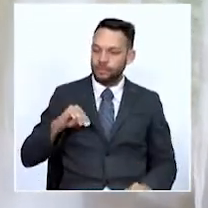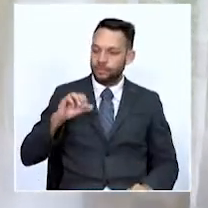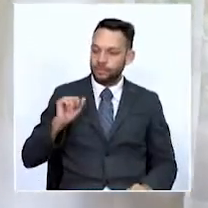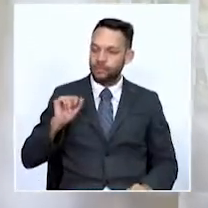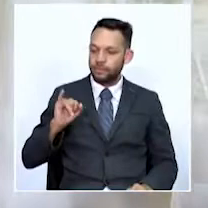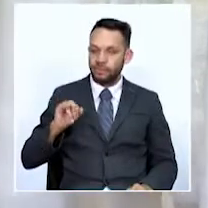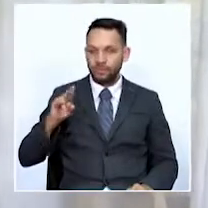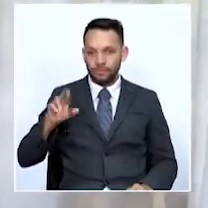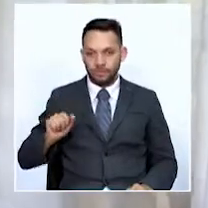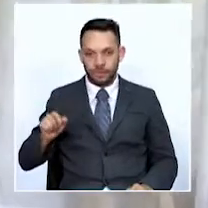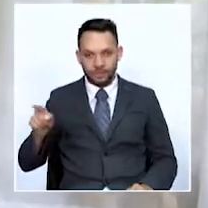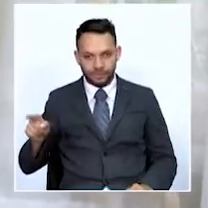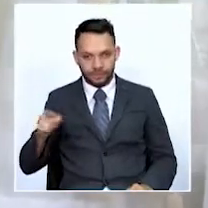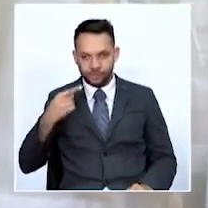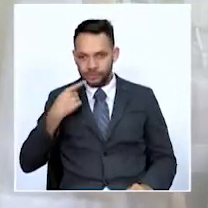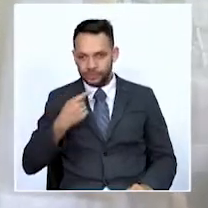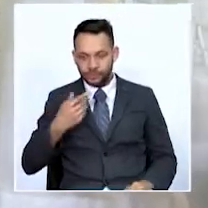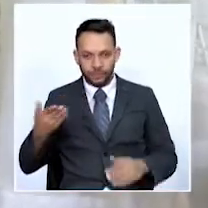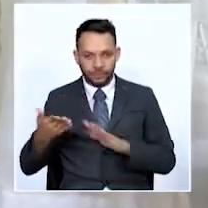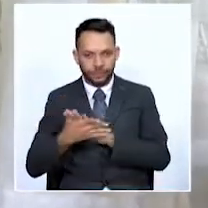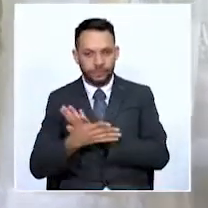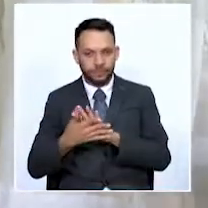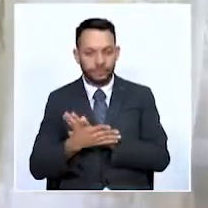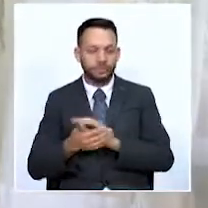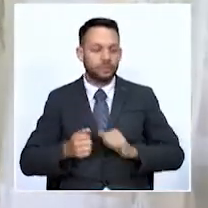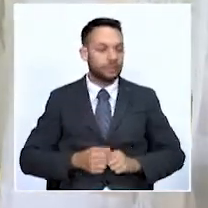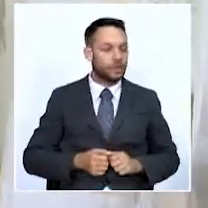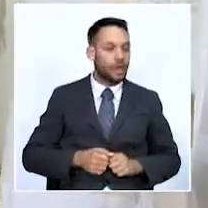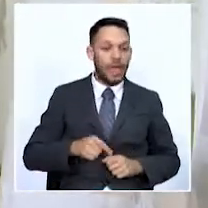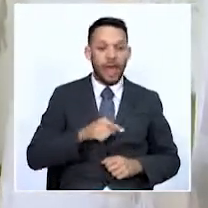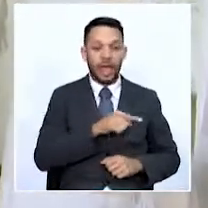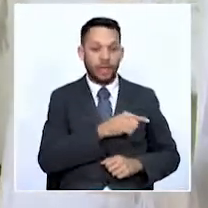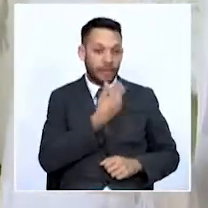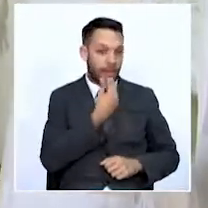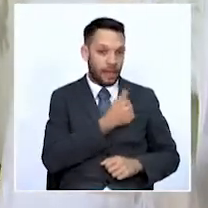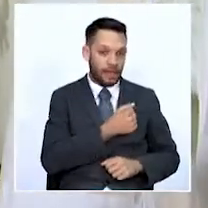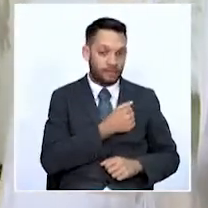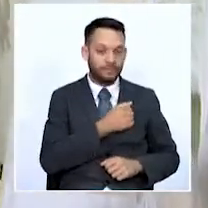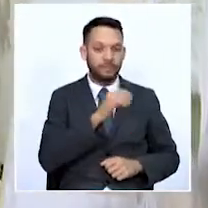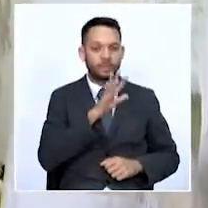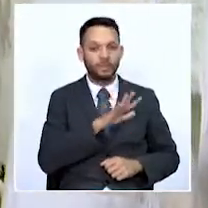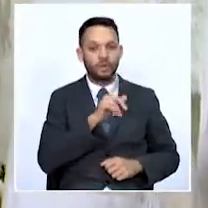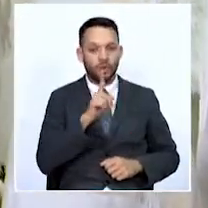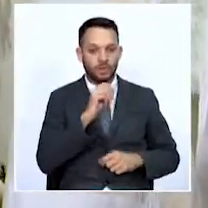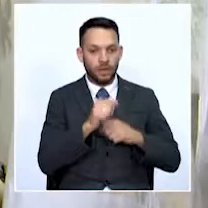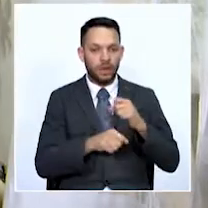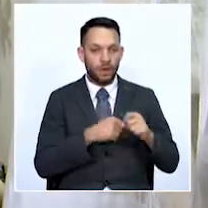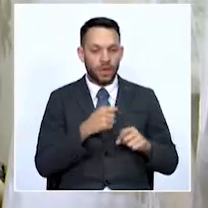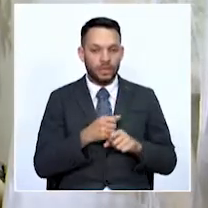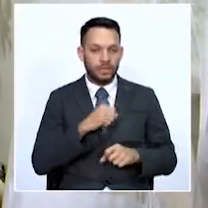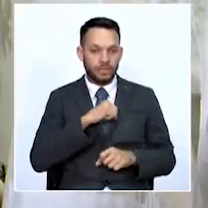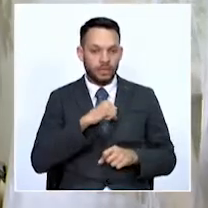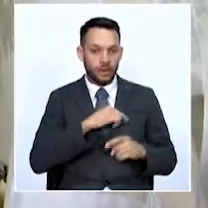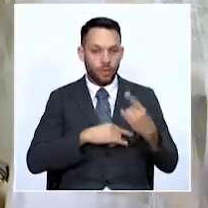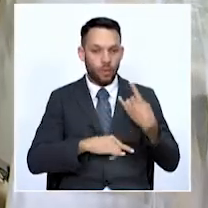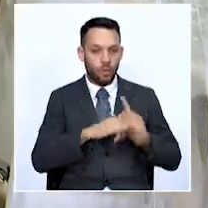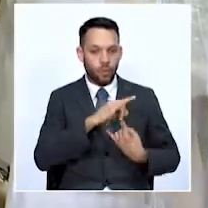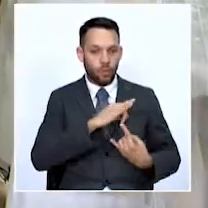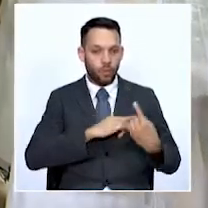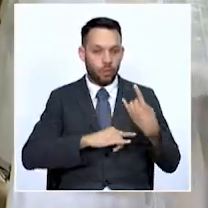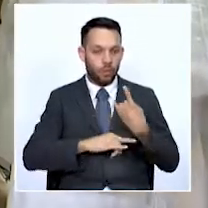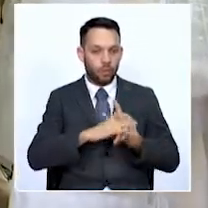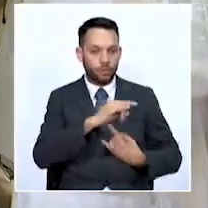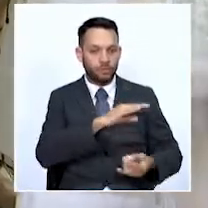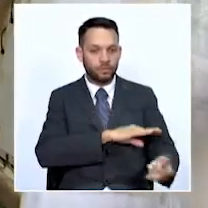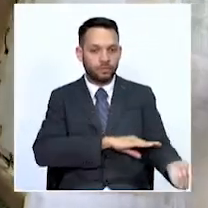Bueno, ella es una pacientica de 51 años de edad, con antecedentes patológicos de hipertensión arterial controlada con losartán